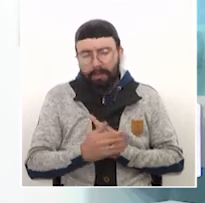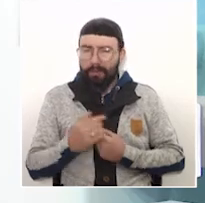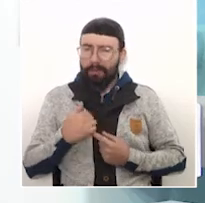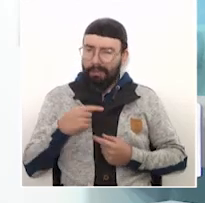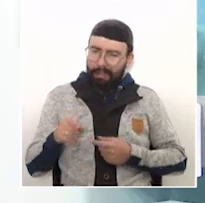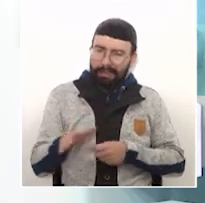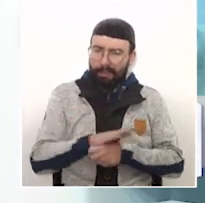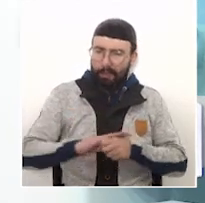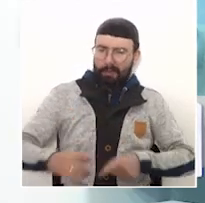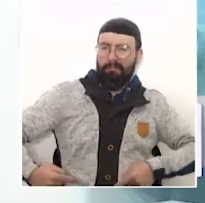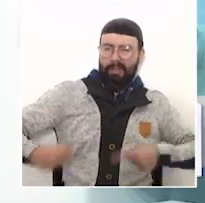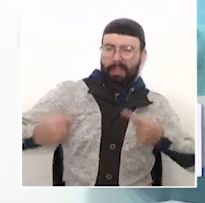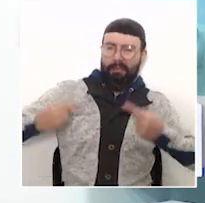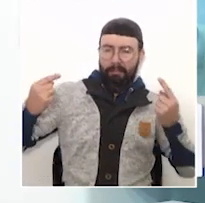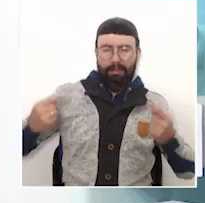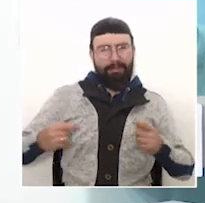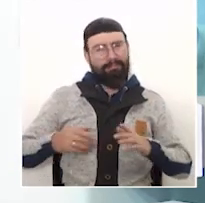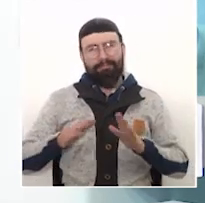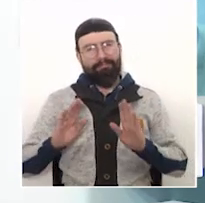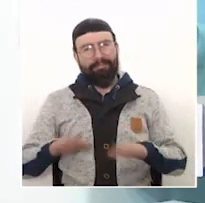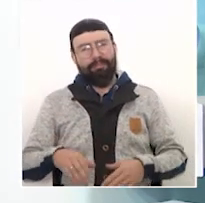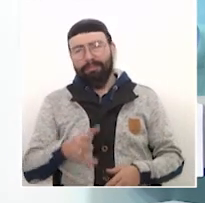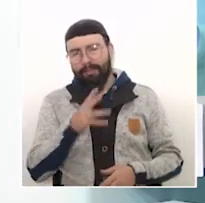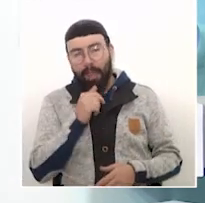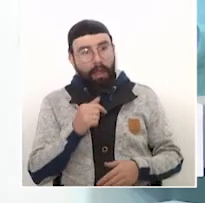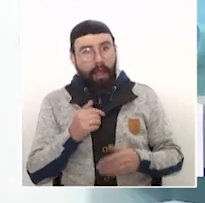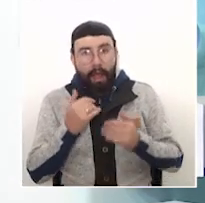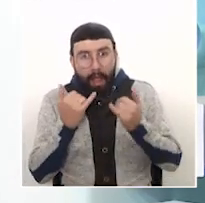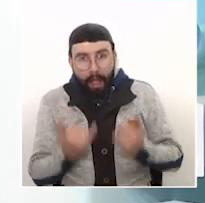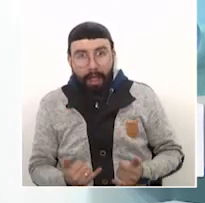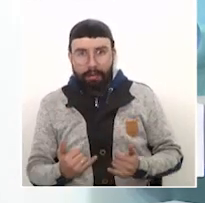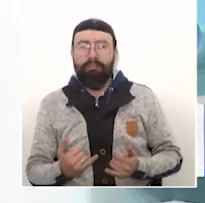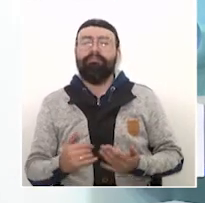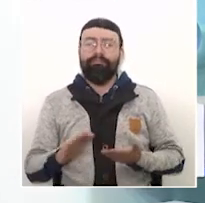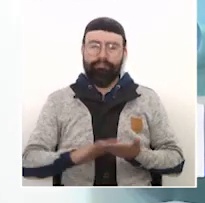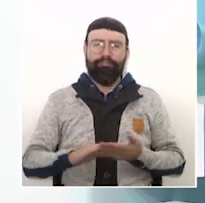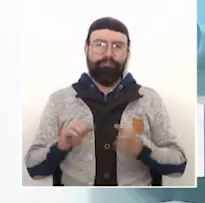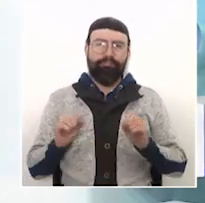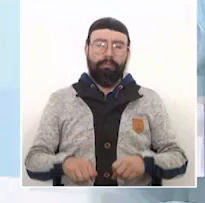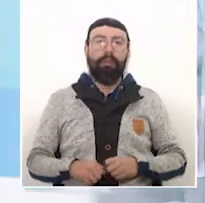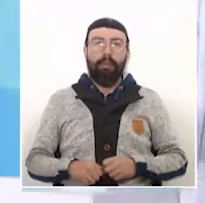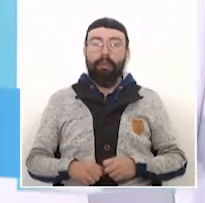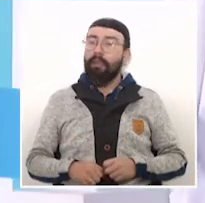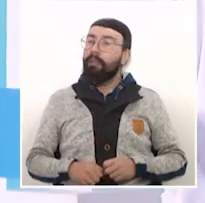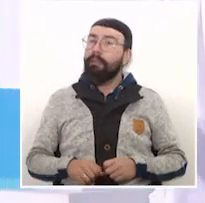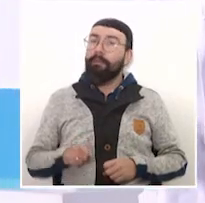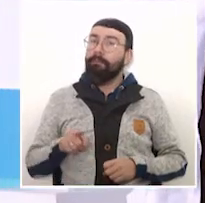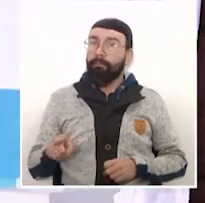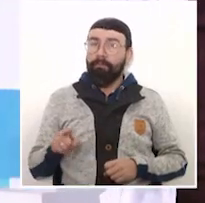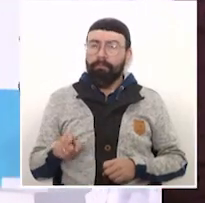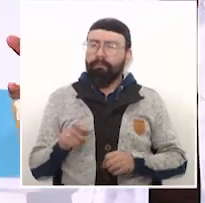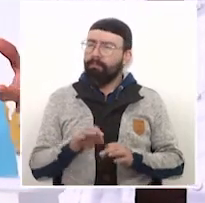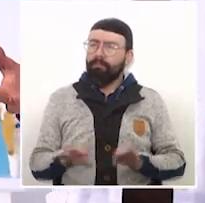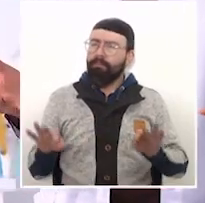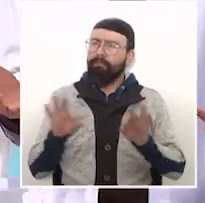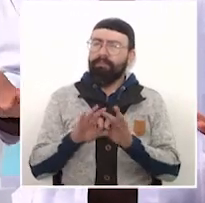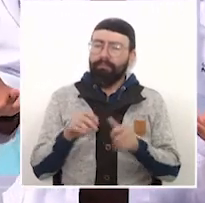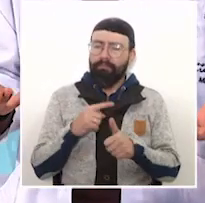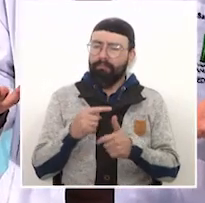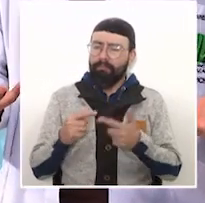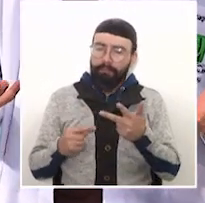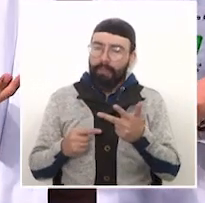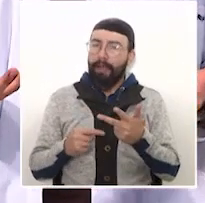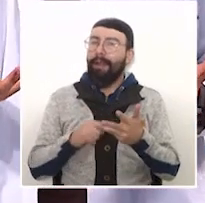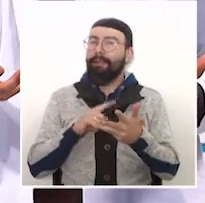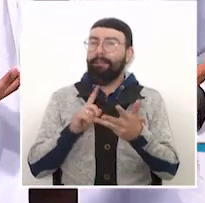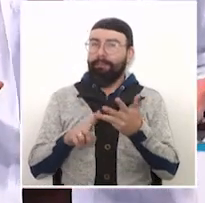están sucediendo en nuestra vida y para estar en el aquí y en el ahora. Y tocamos un pilar fantástico, Gonzalo, que